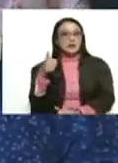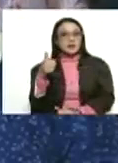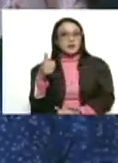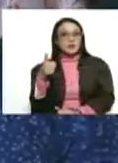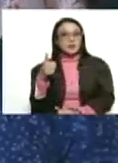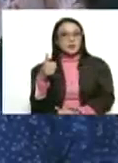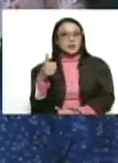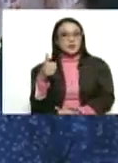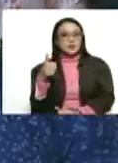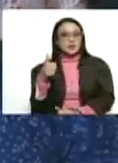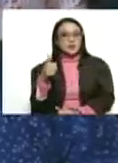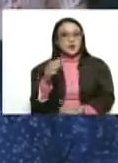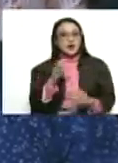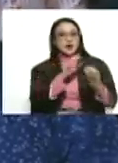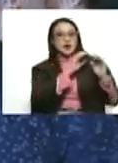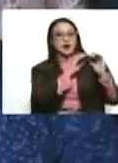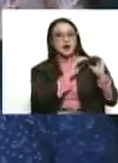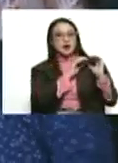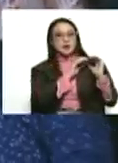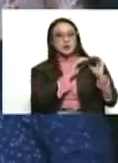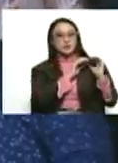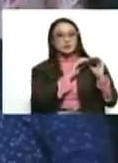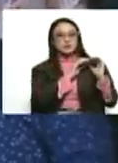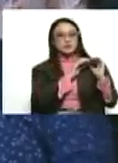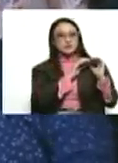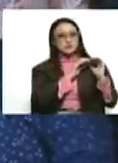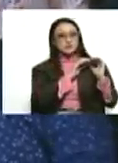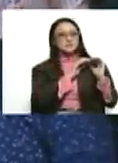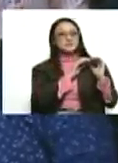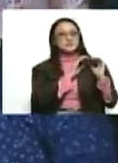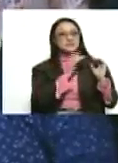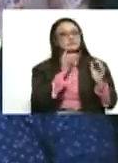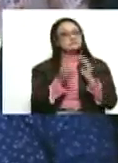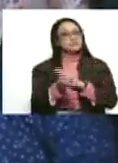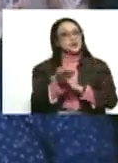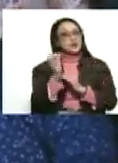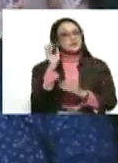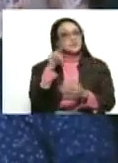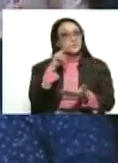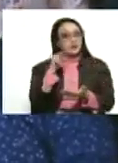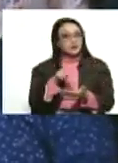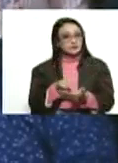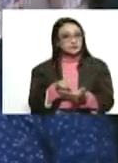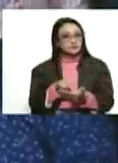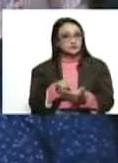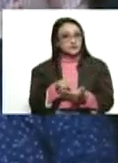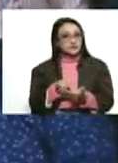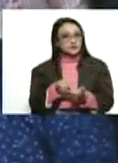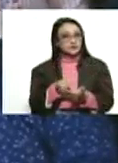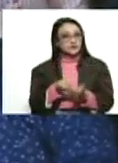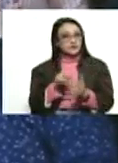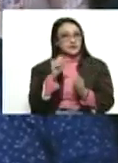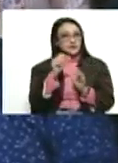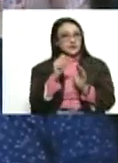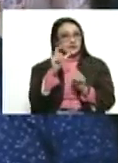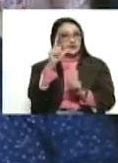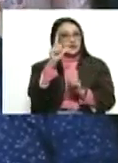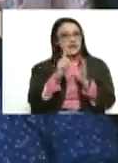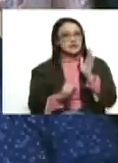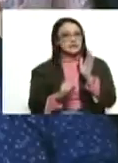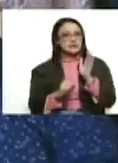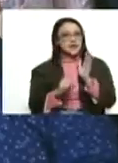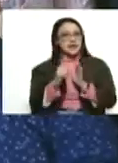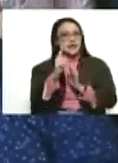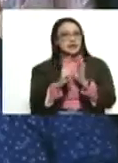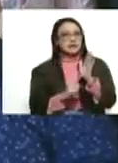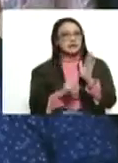cargos una vez evaluado todo este proceso Pues el comité deberá presentar ante la plenaria de la asamblea nacional una lista o dos listas de